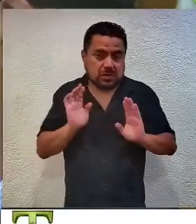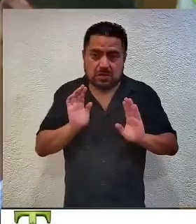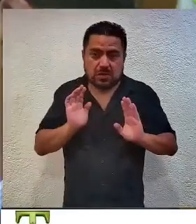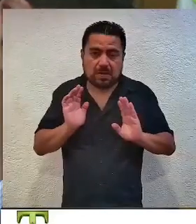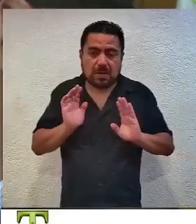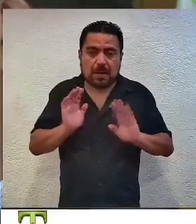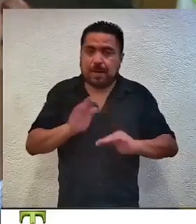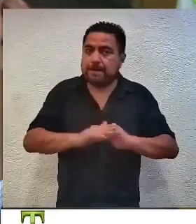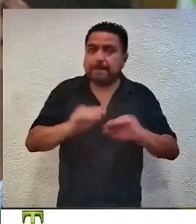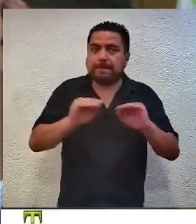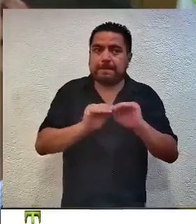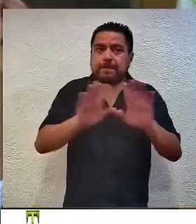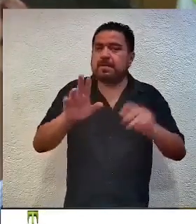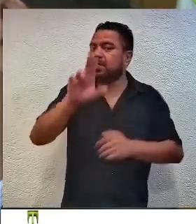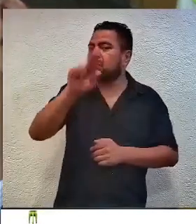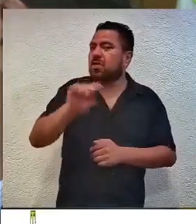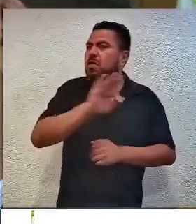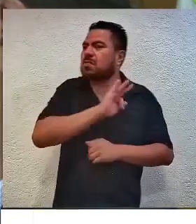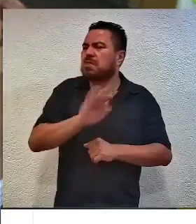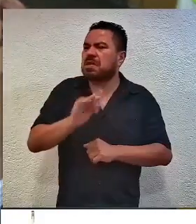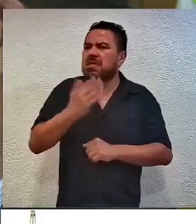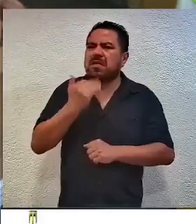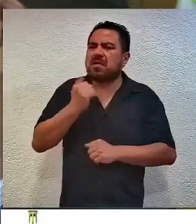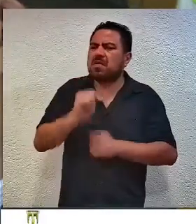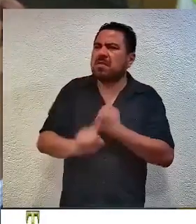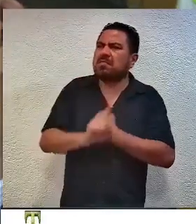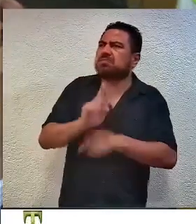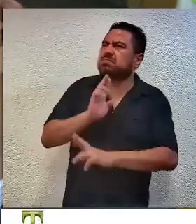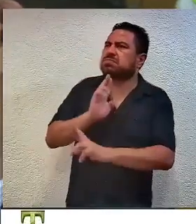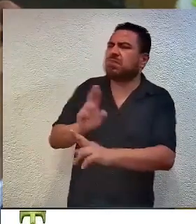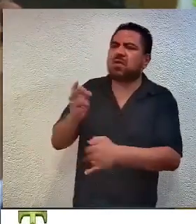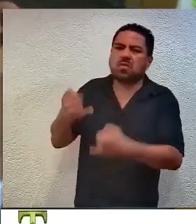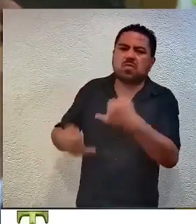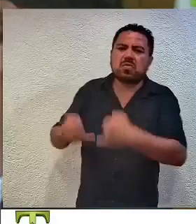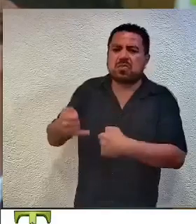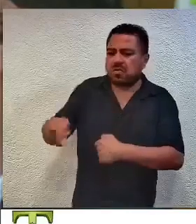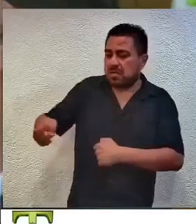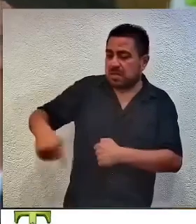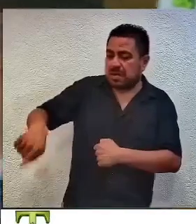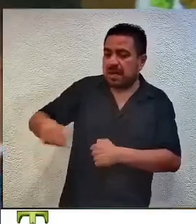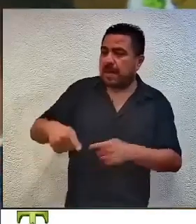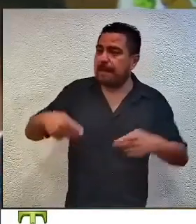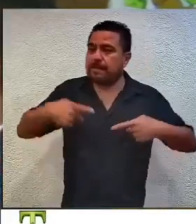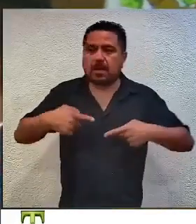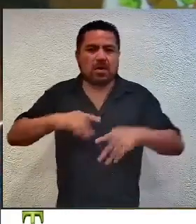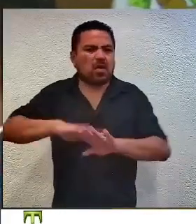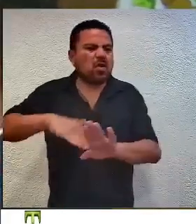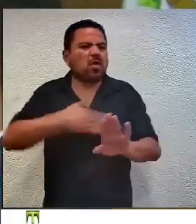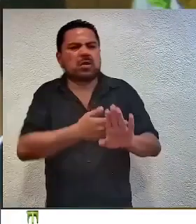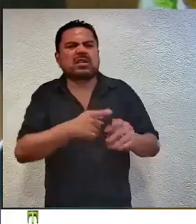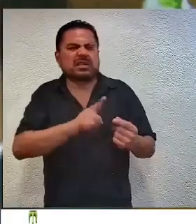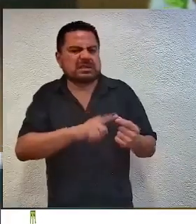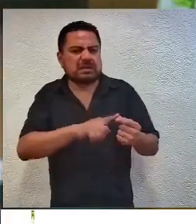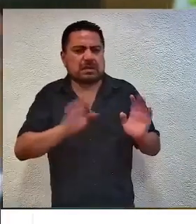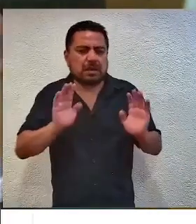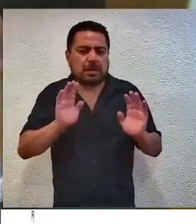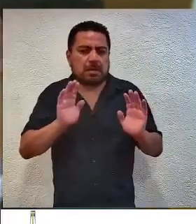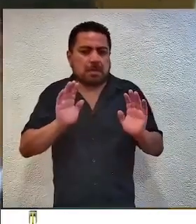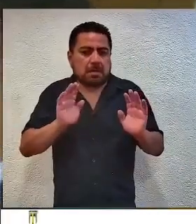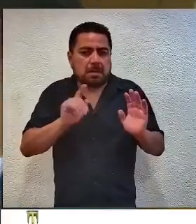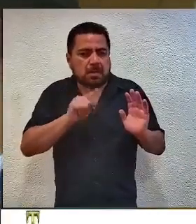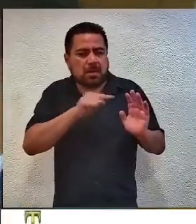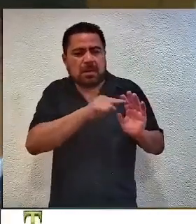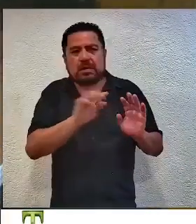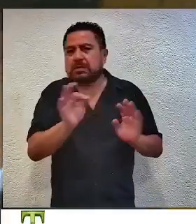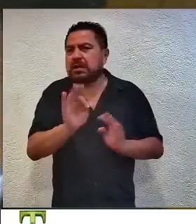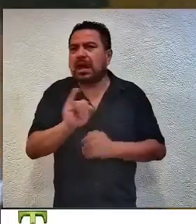es claro que no puede producir ningún efecto jurídico respecto de aquellos individuos contra quienes se dicte, quedando en situación como si el